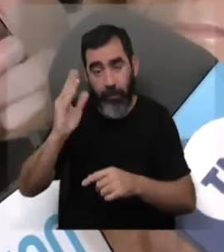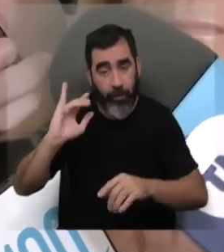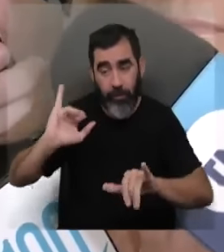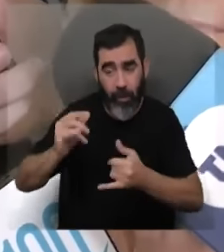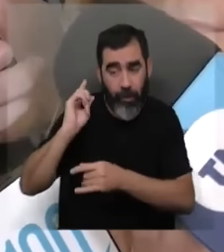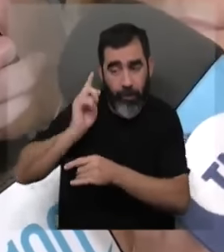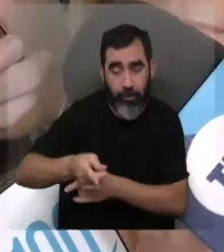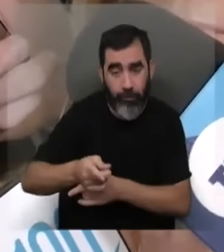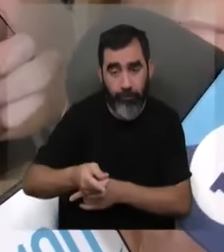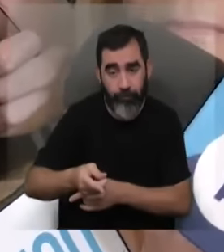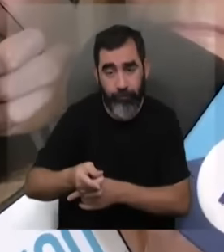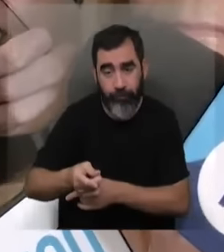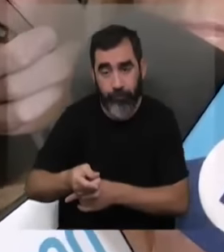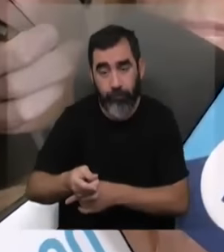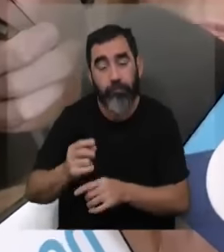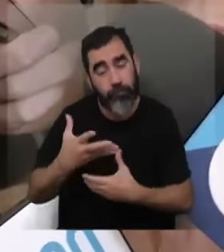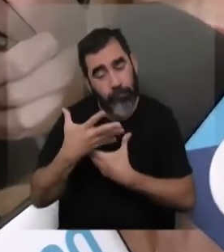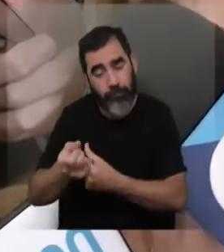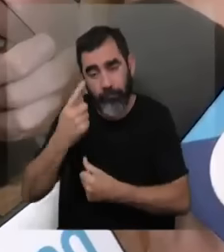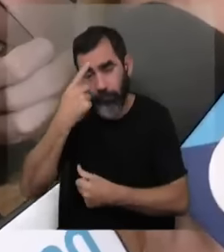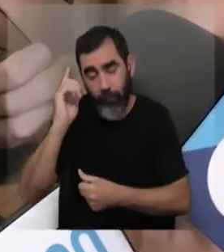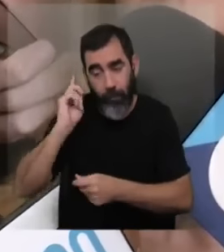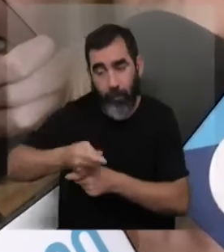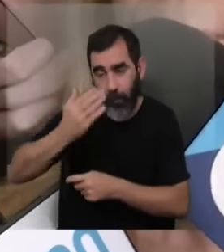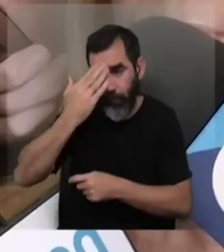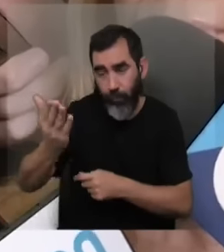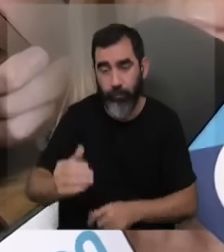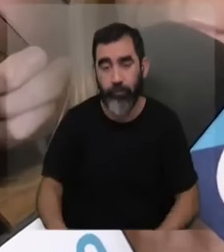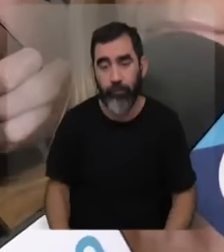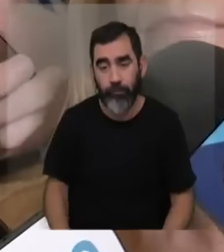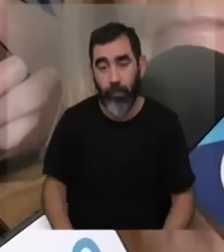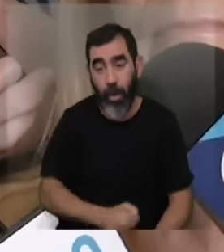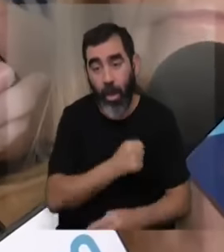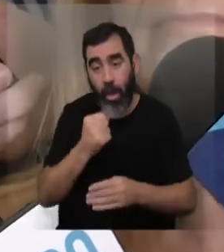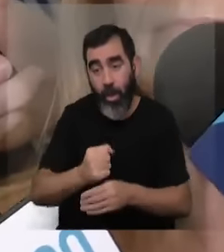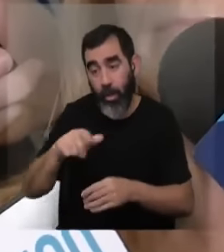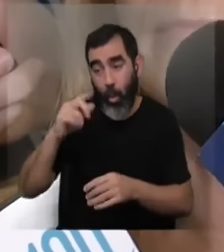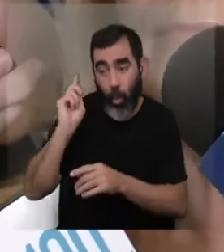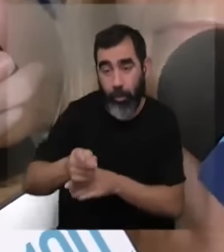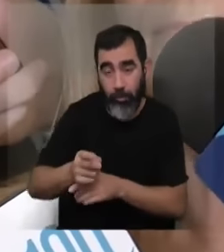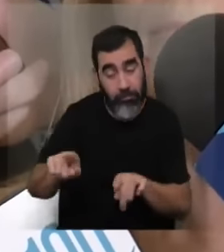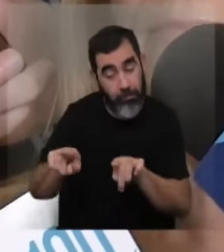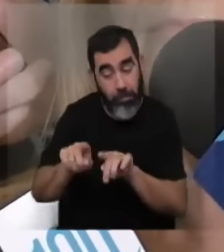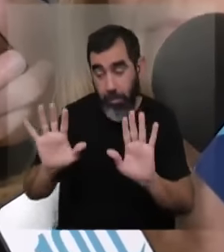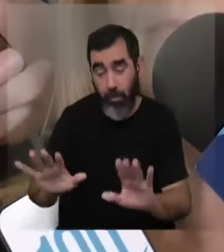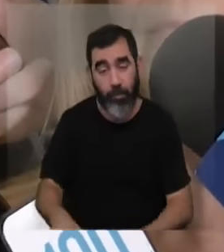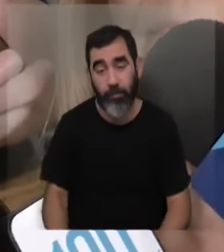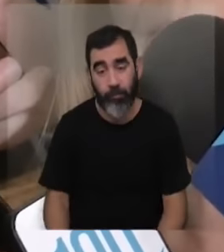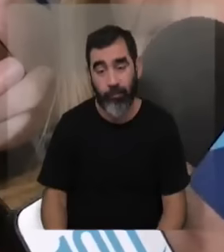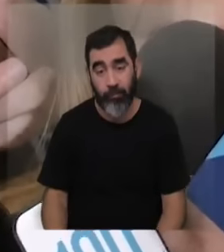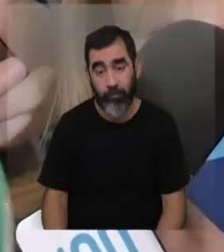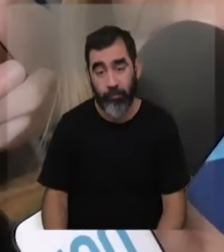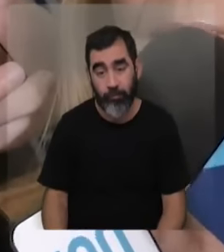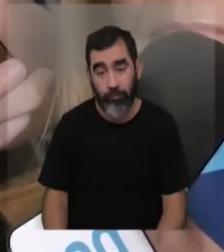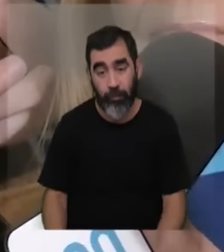decisiones nosotros nos adherimos a la decisión que tomó el frente hasta que no tome otra decisión eh seguimos la misma línea que es aquel